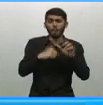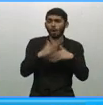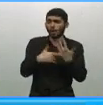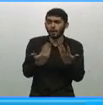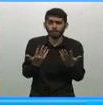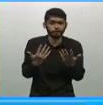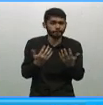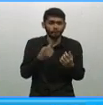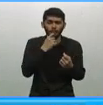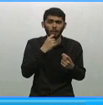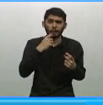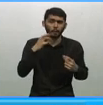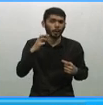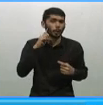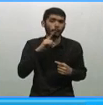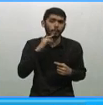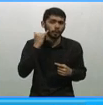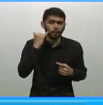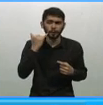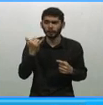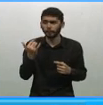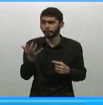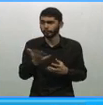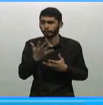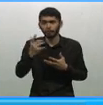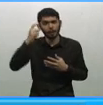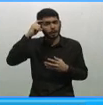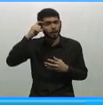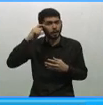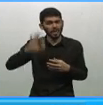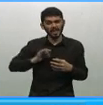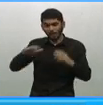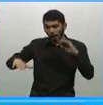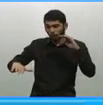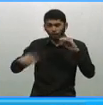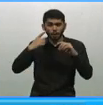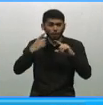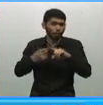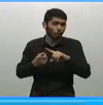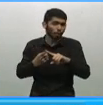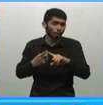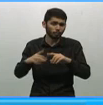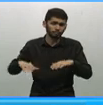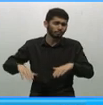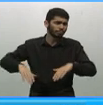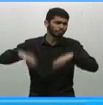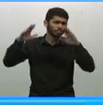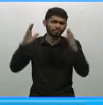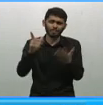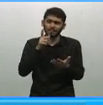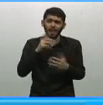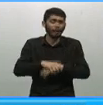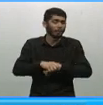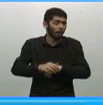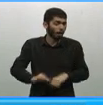a Pichi los 10 años de él lo conozco tengo una relación casi de amistad de